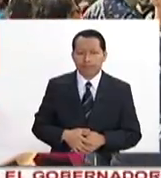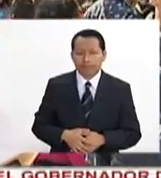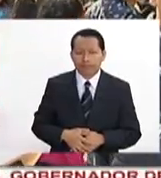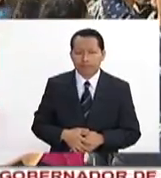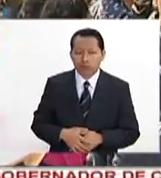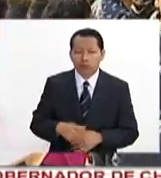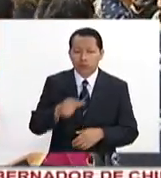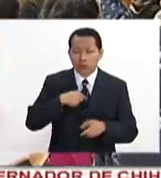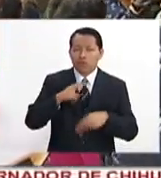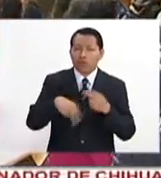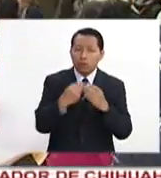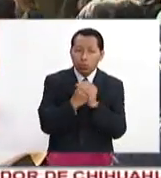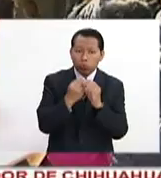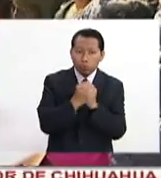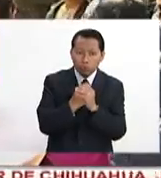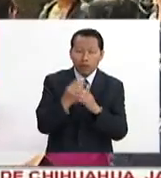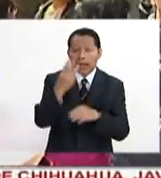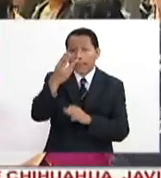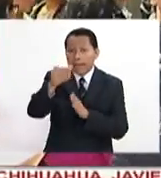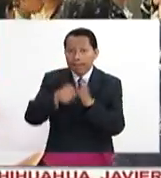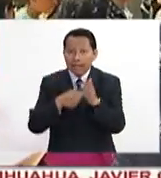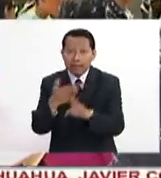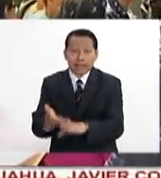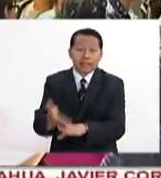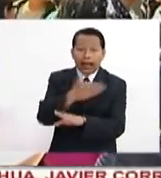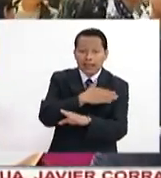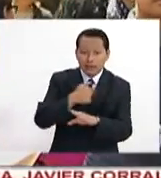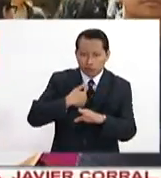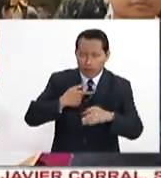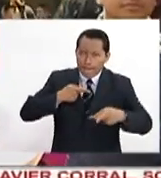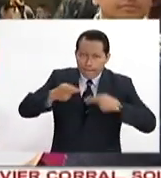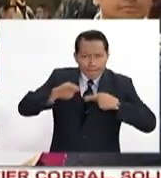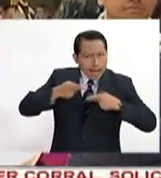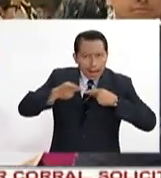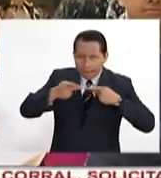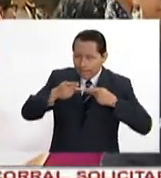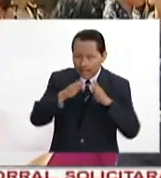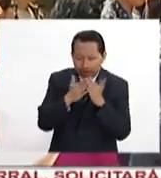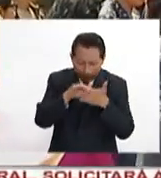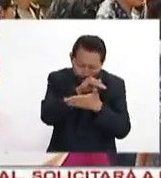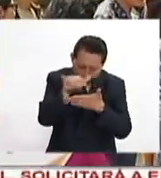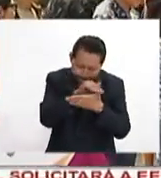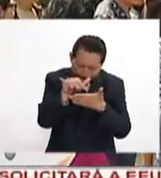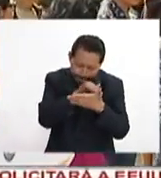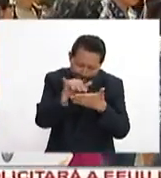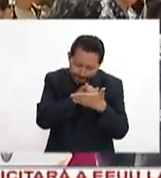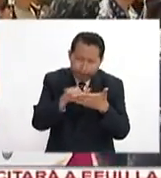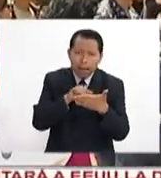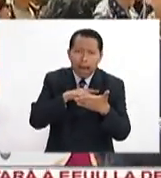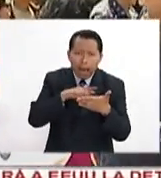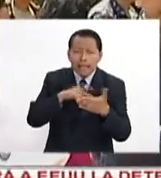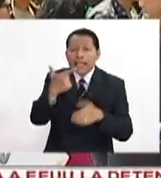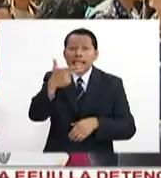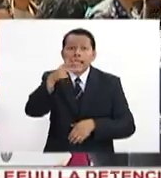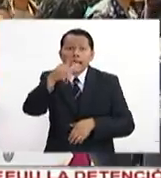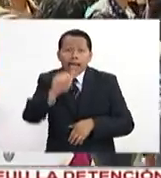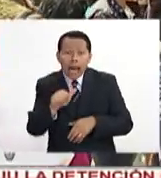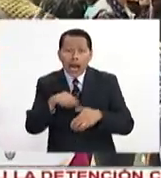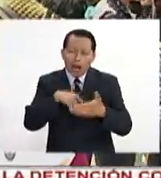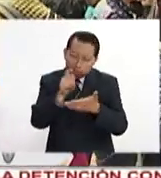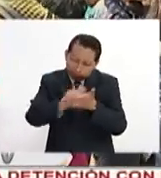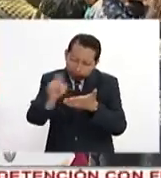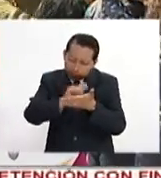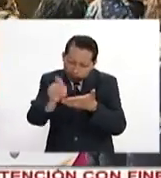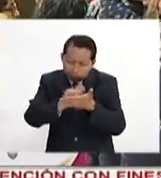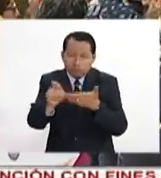cursos como 4 o 3 meses antes. Estuve preparándome, estuve leyendo libros, estuve resolviendo guías. En la escuela también